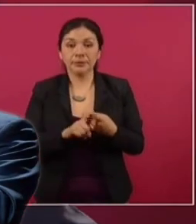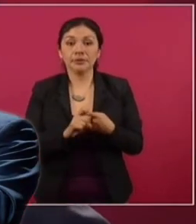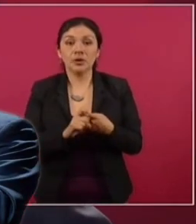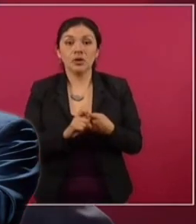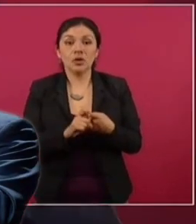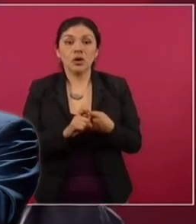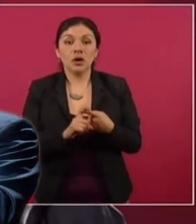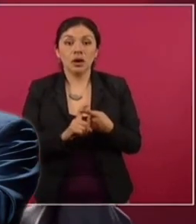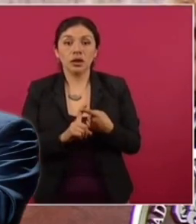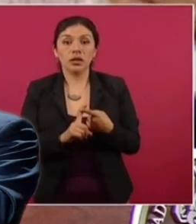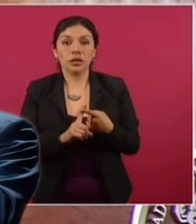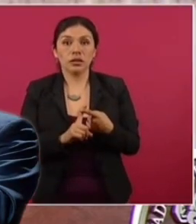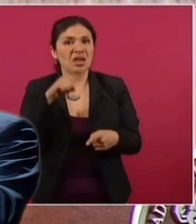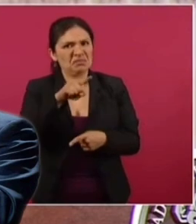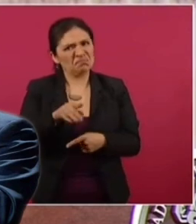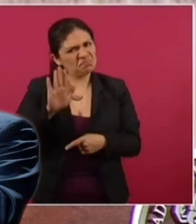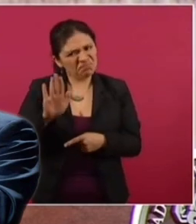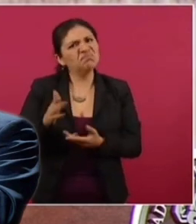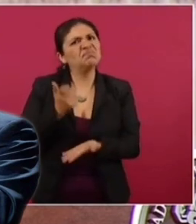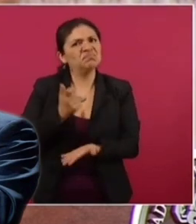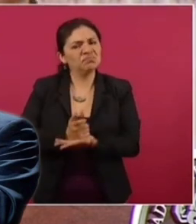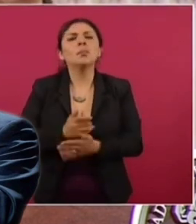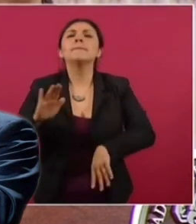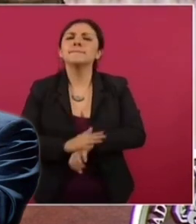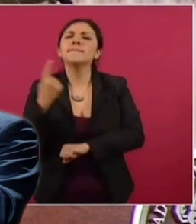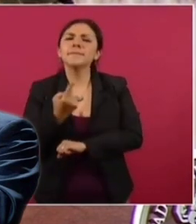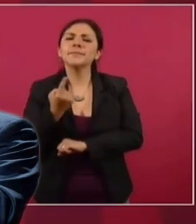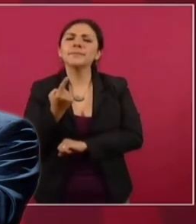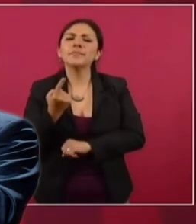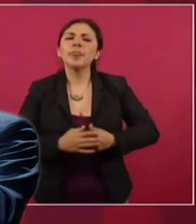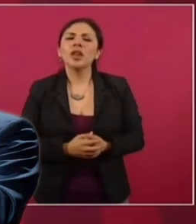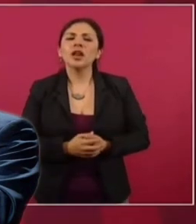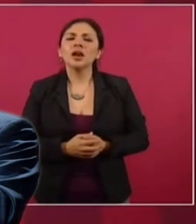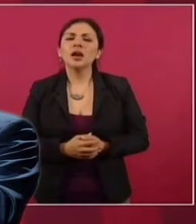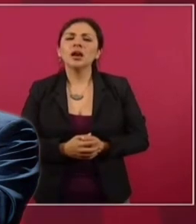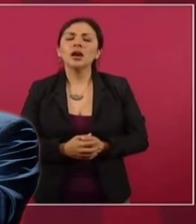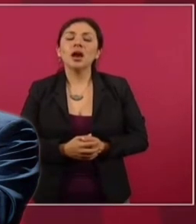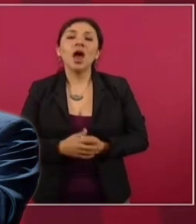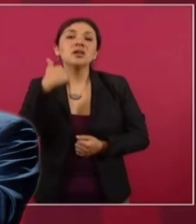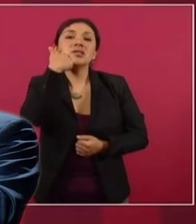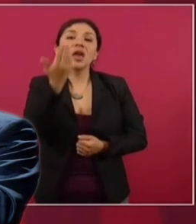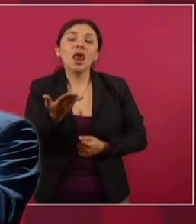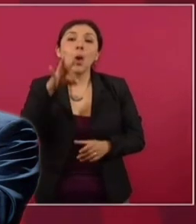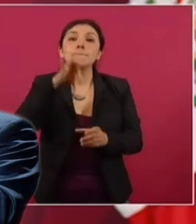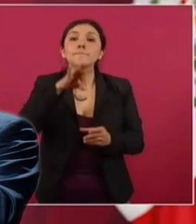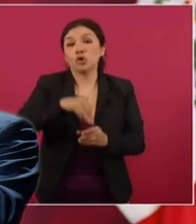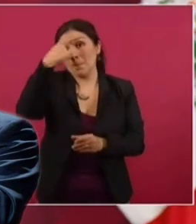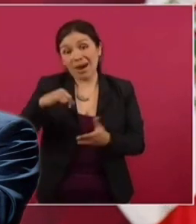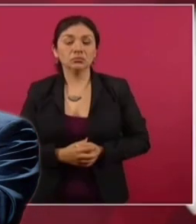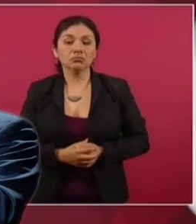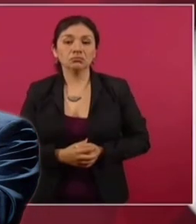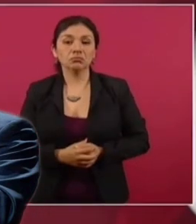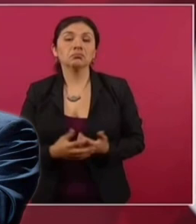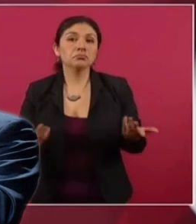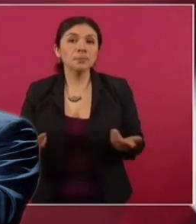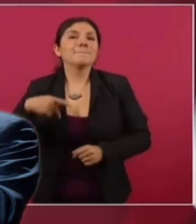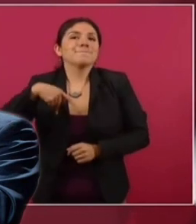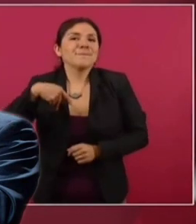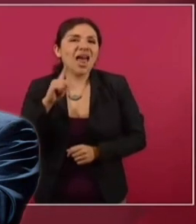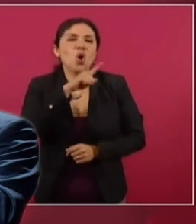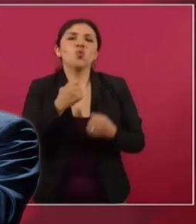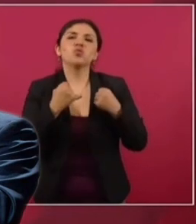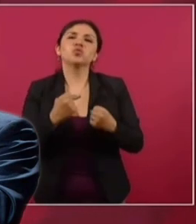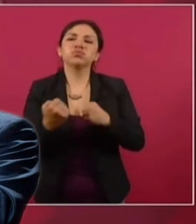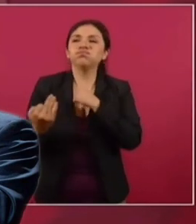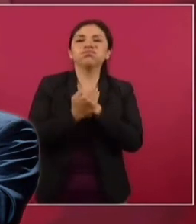fuertísimo, amenaza. ¿Por qué? Es el voto que decide en el Senado. Tiene una influencia